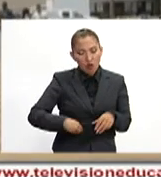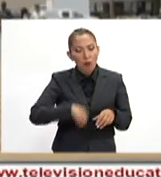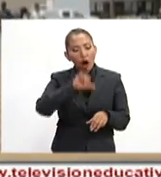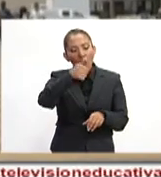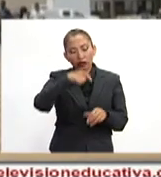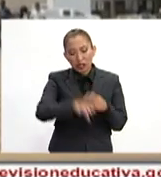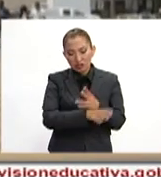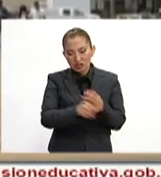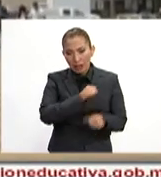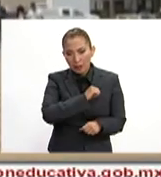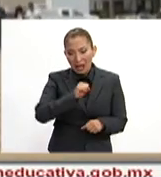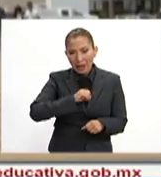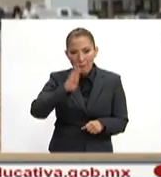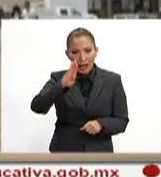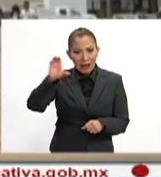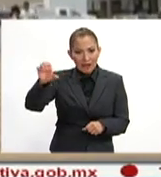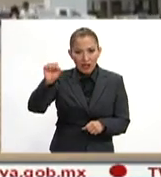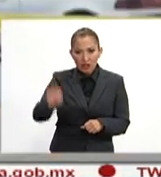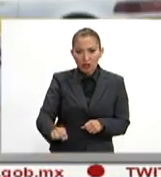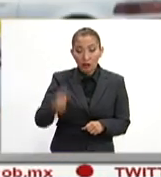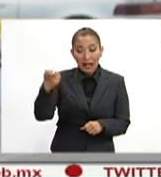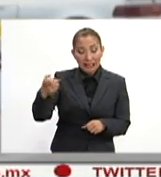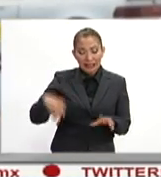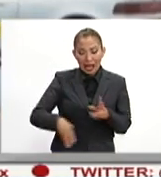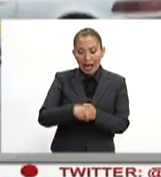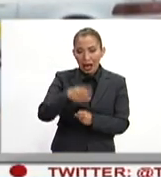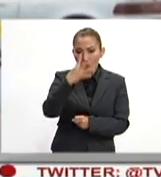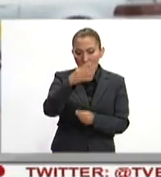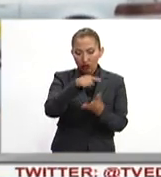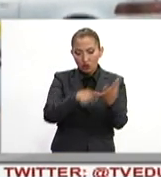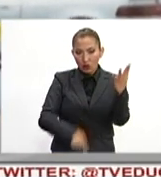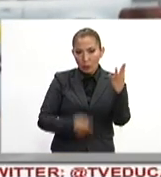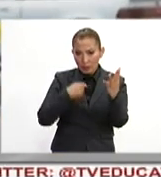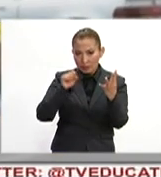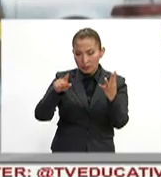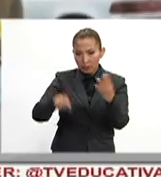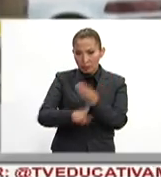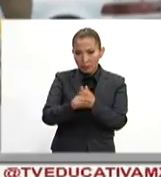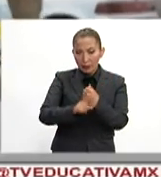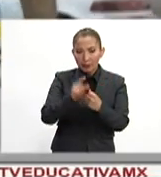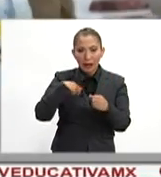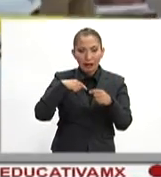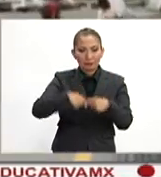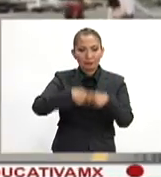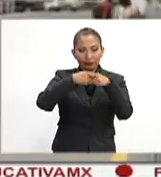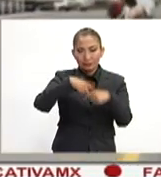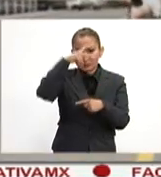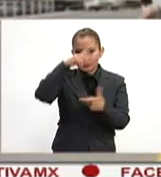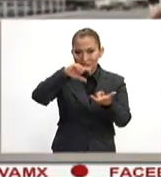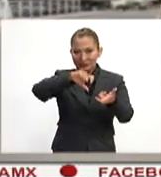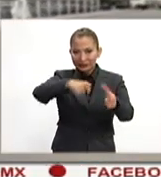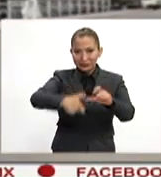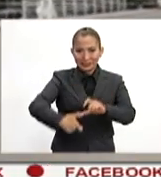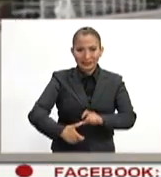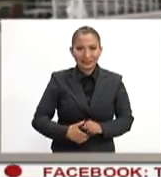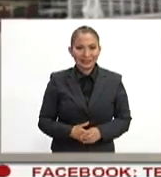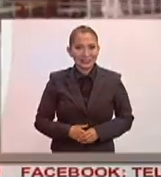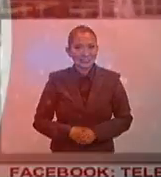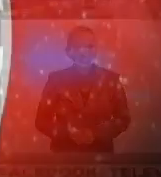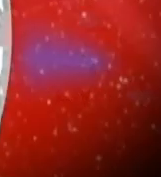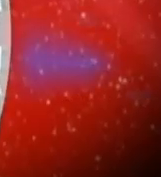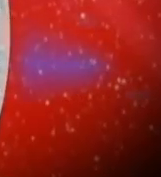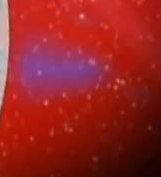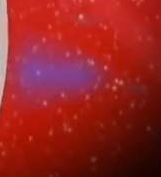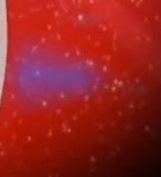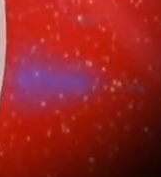otros delitos cometidos en Baja California Sur. Con él suman ya los 4 detenidos por este crimen. Vamos a hacer una pausa, regresamos. Esto es México al Día.